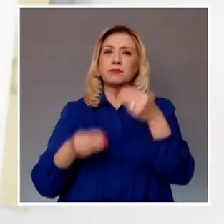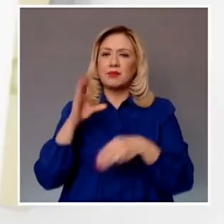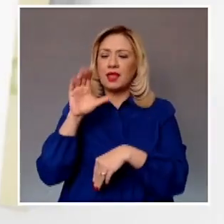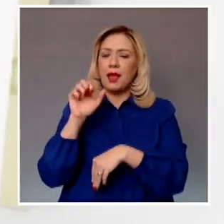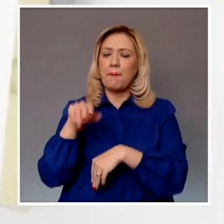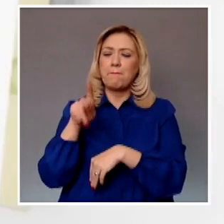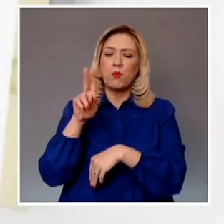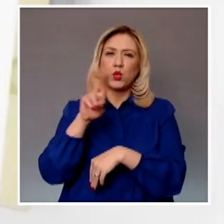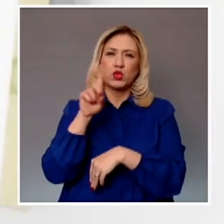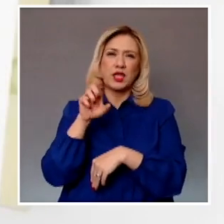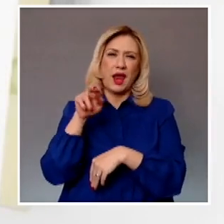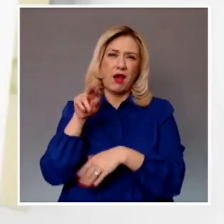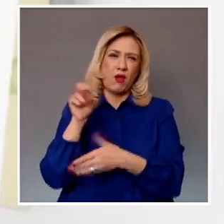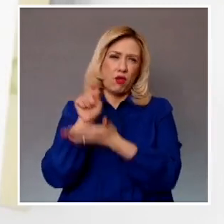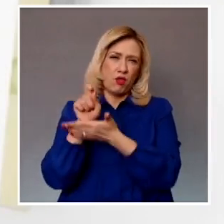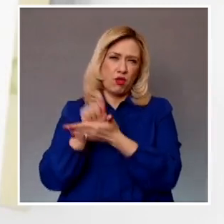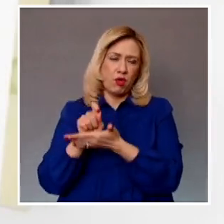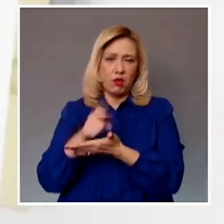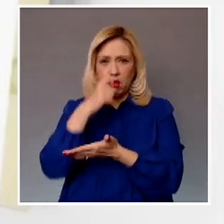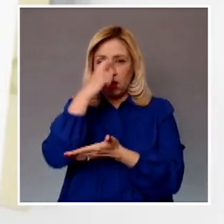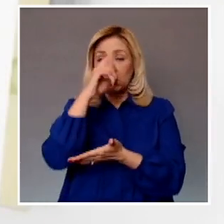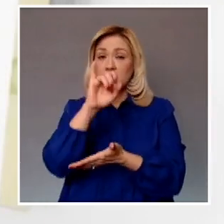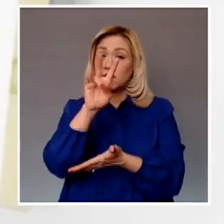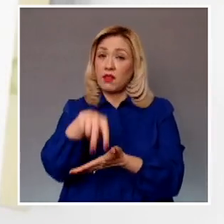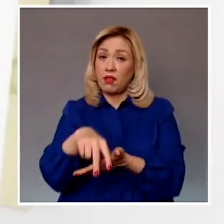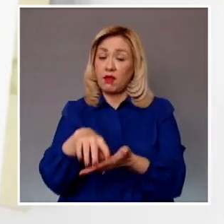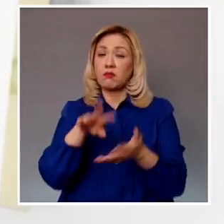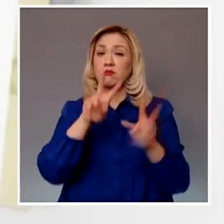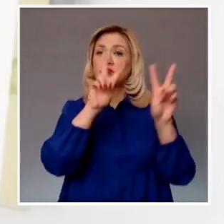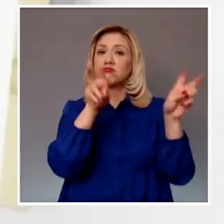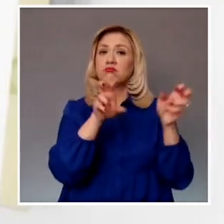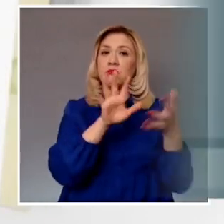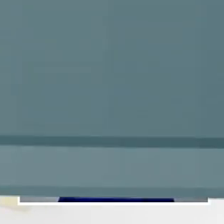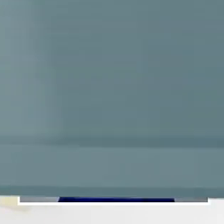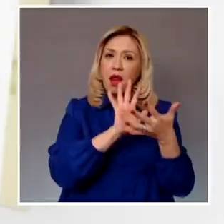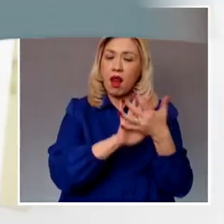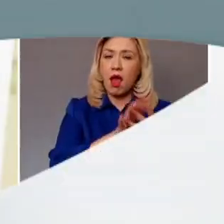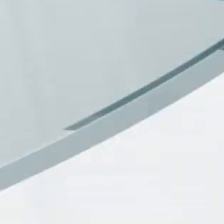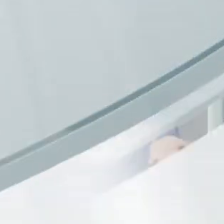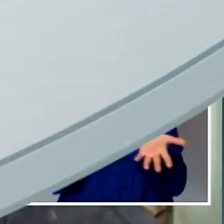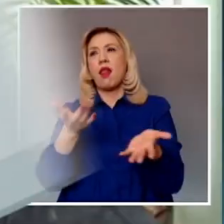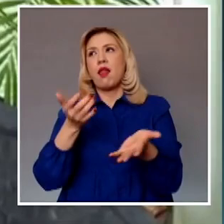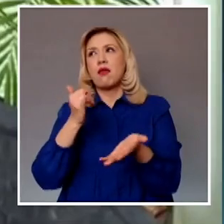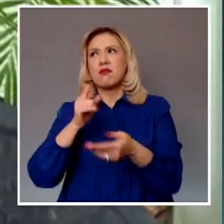temas novedosos en materia penal, derecho cultural y derecho laboral.